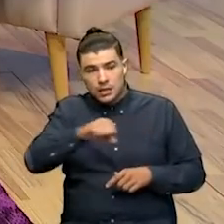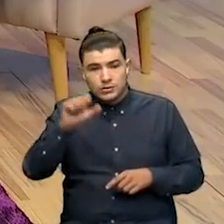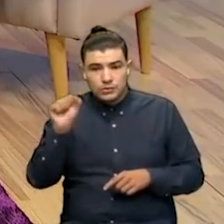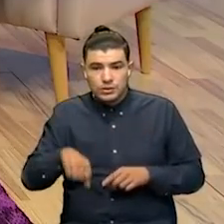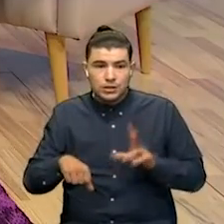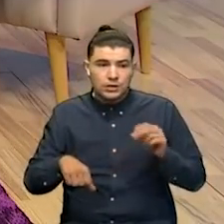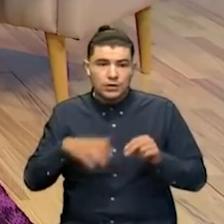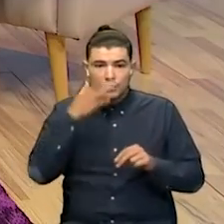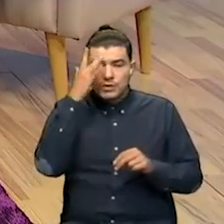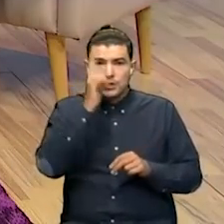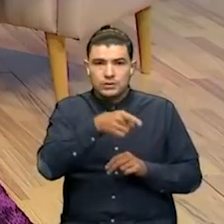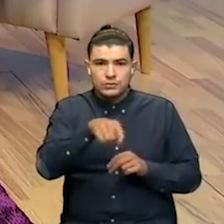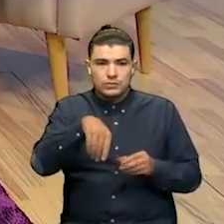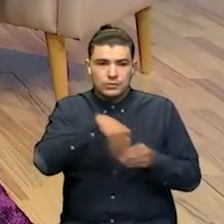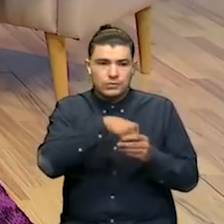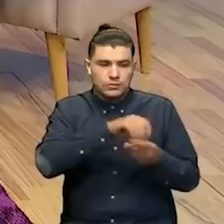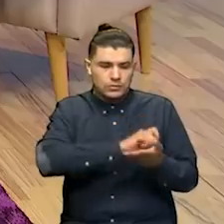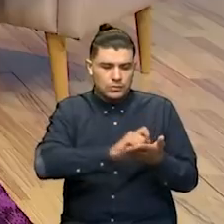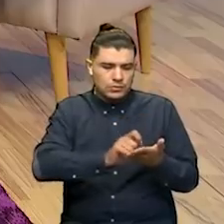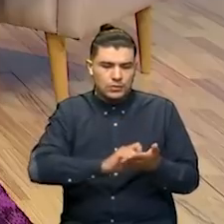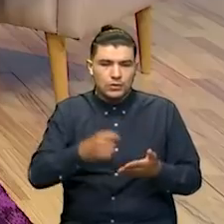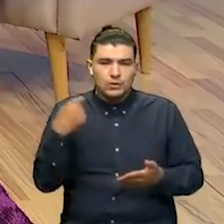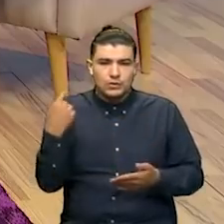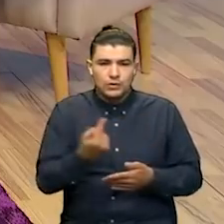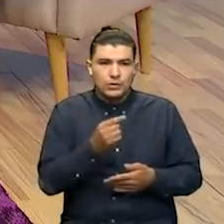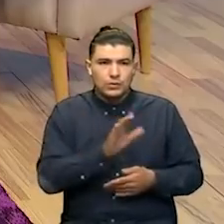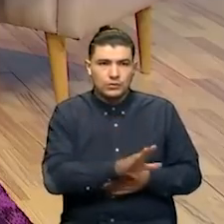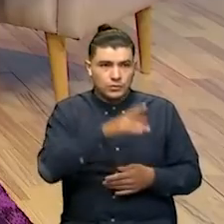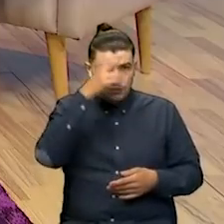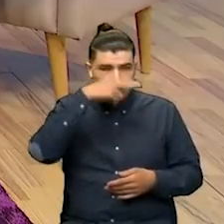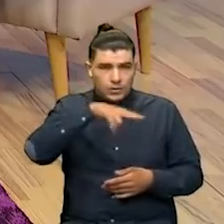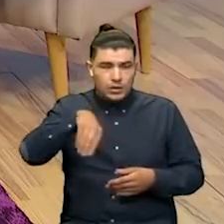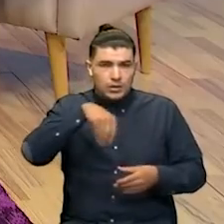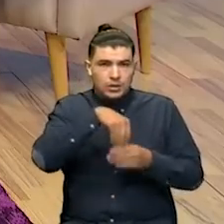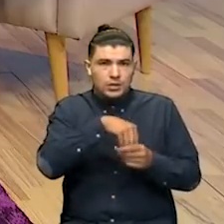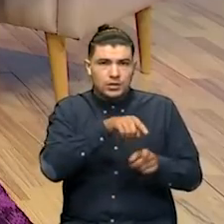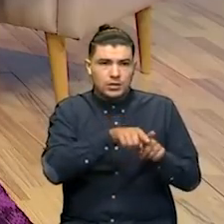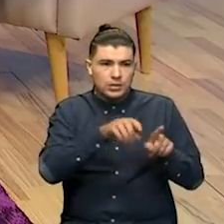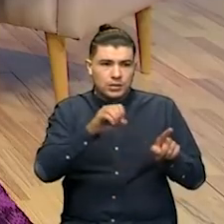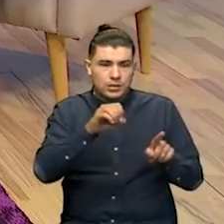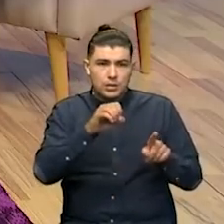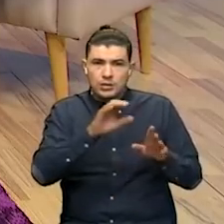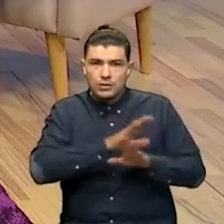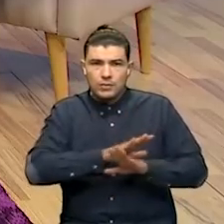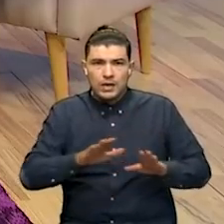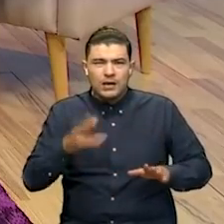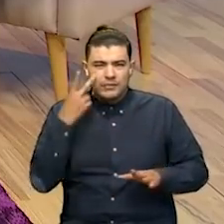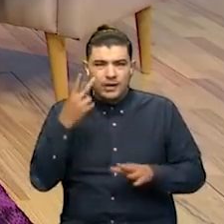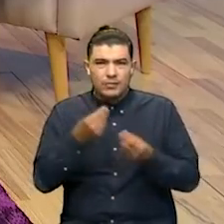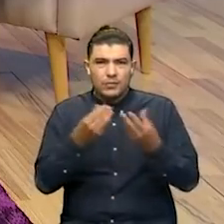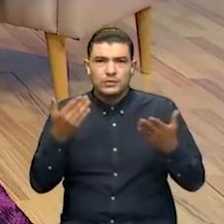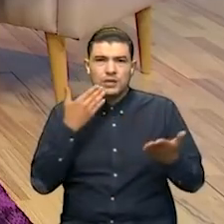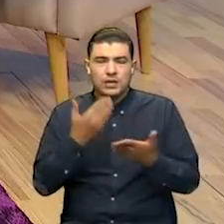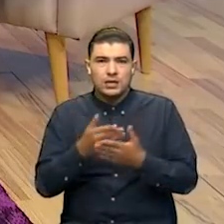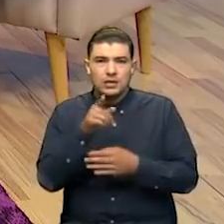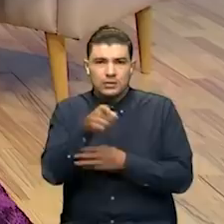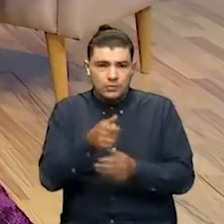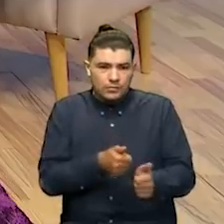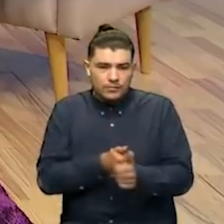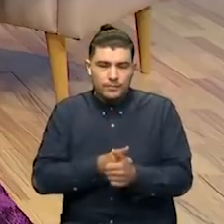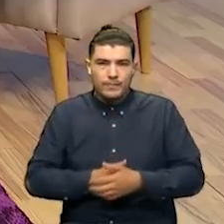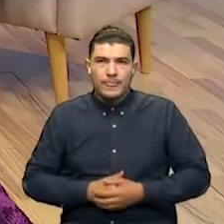porque ella no aparece en la escritura, sino los hijos del matrimonio. Bueno, muchas gracias por su